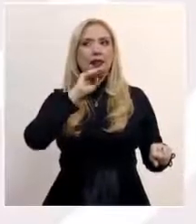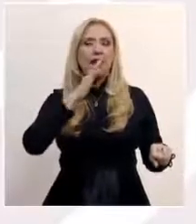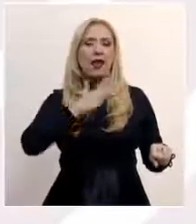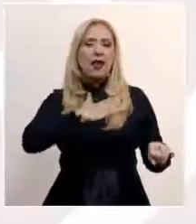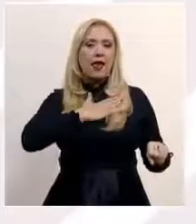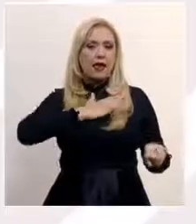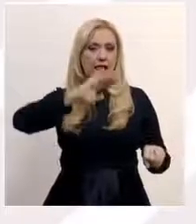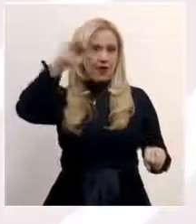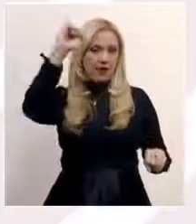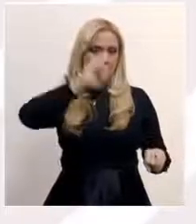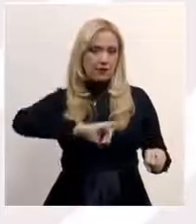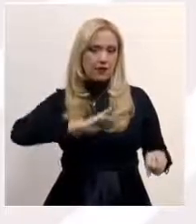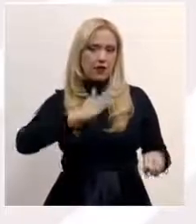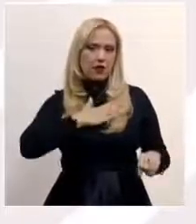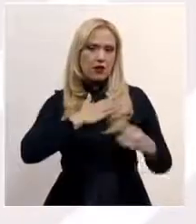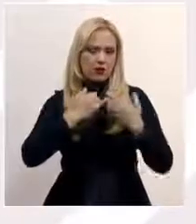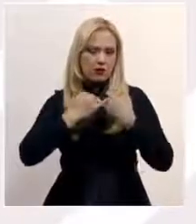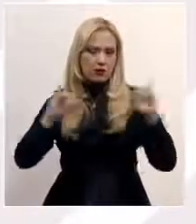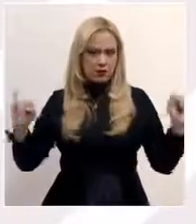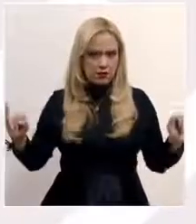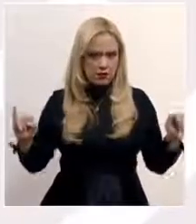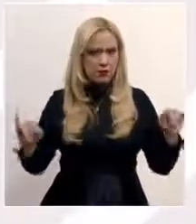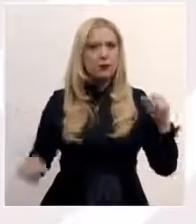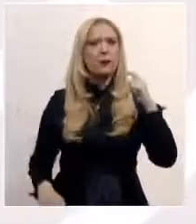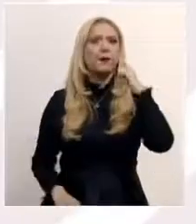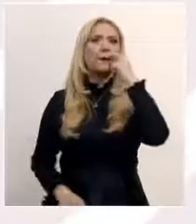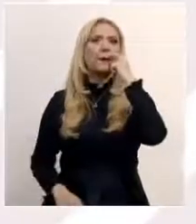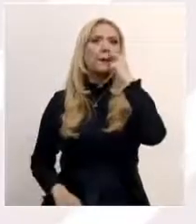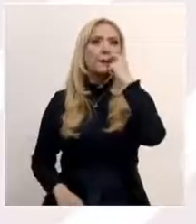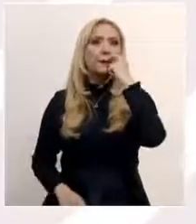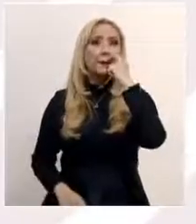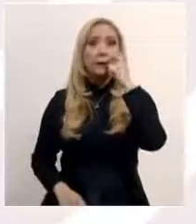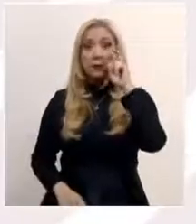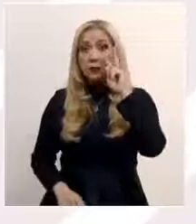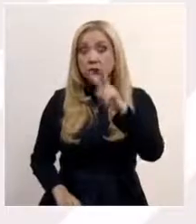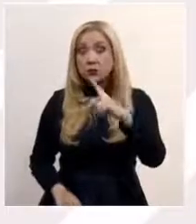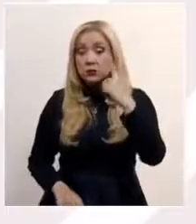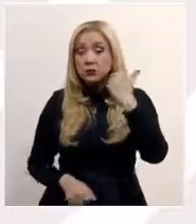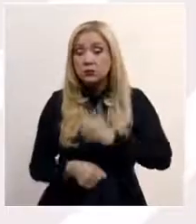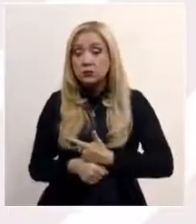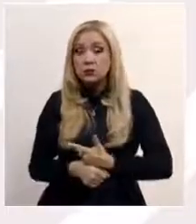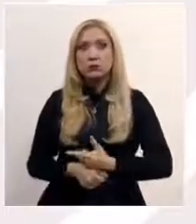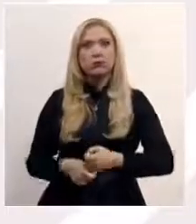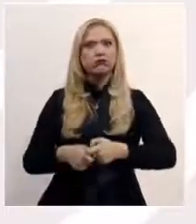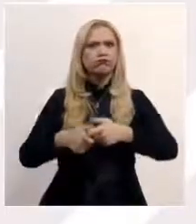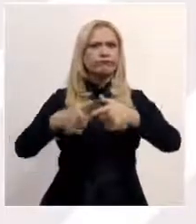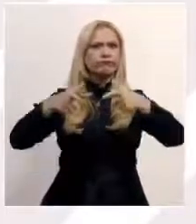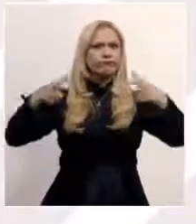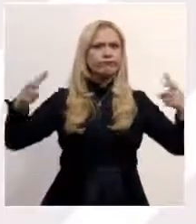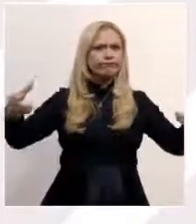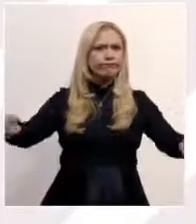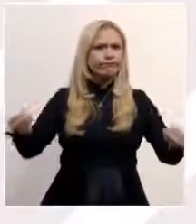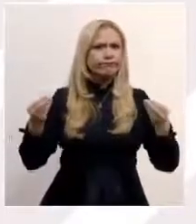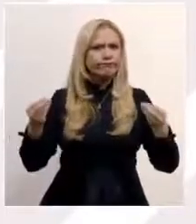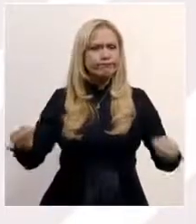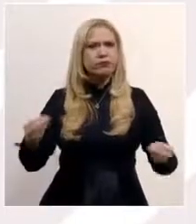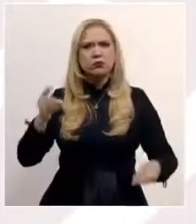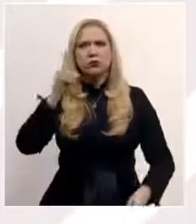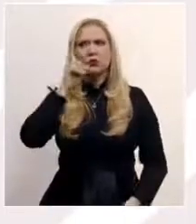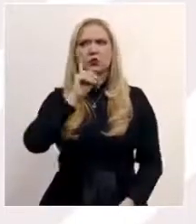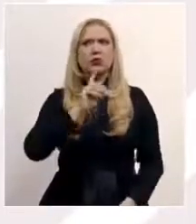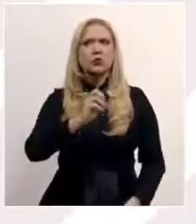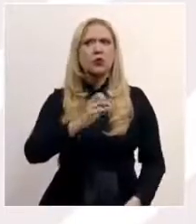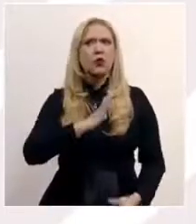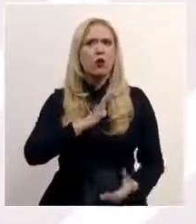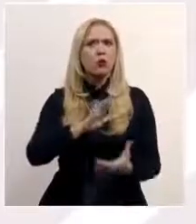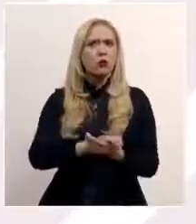Madres autónomas o independientes, pues vemos que es un número enorme, un porcentaje muy grande de las familias en